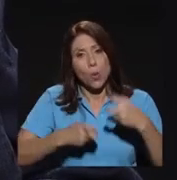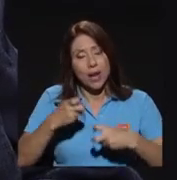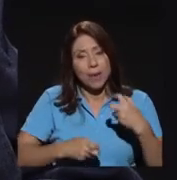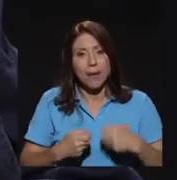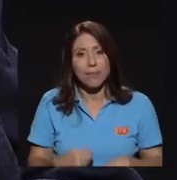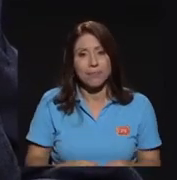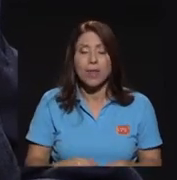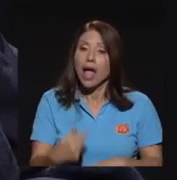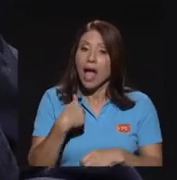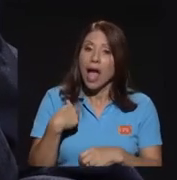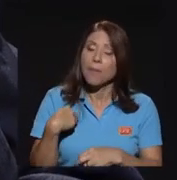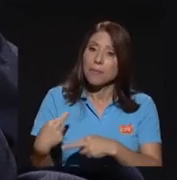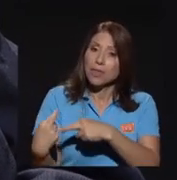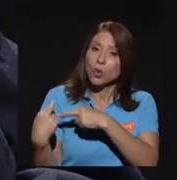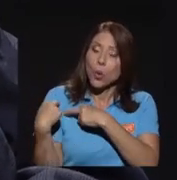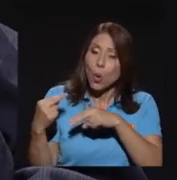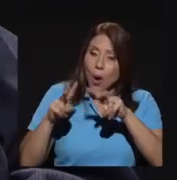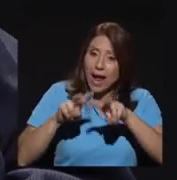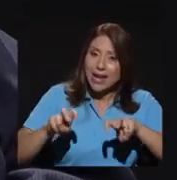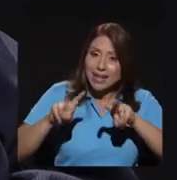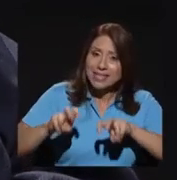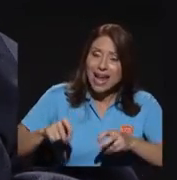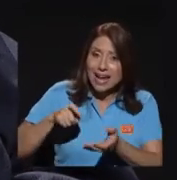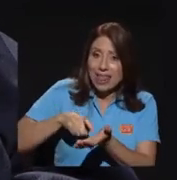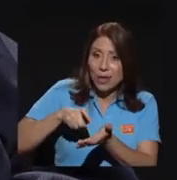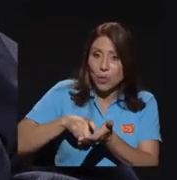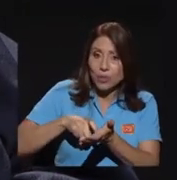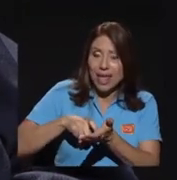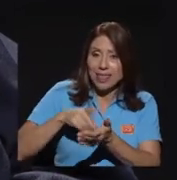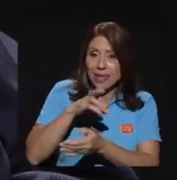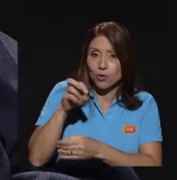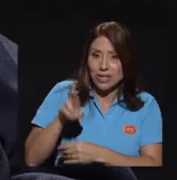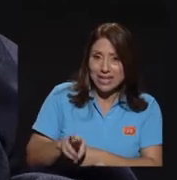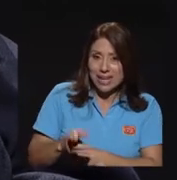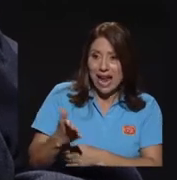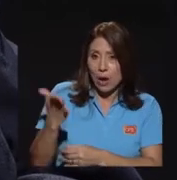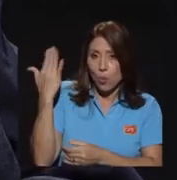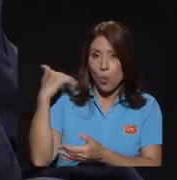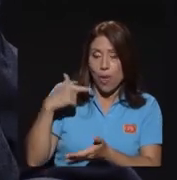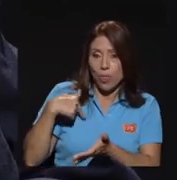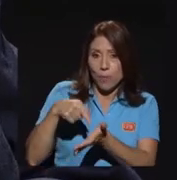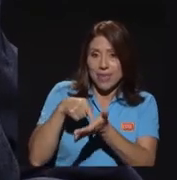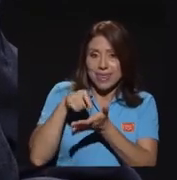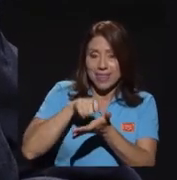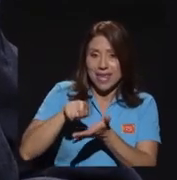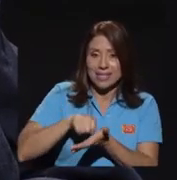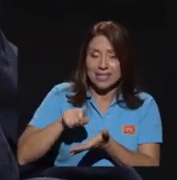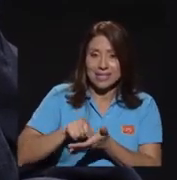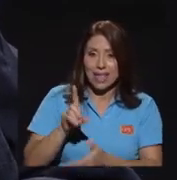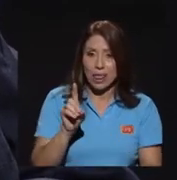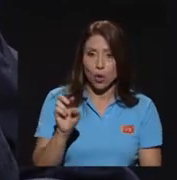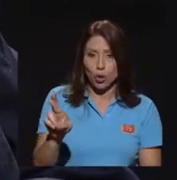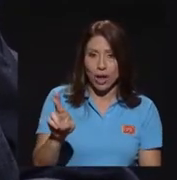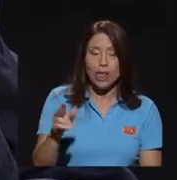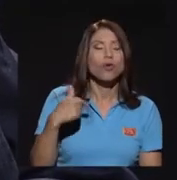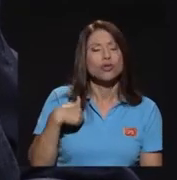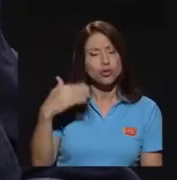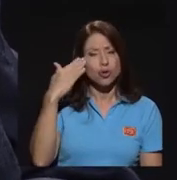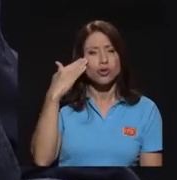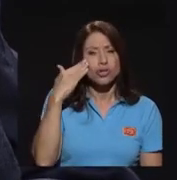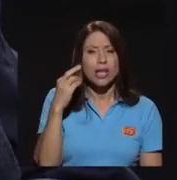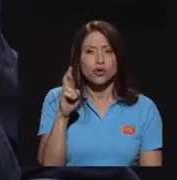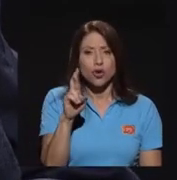mí me tocó analizar la de externa a costa rica cuando saqué mi tesis de doctorado y yo sé que rodrigo facio estaría